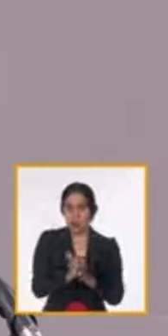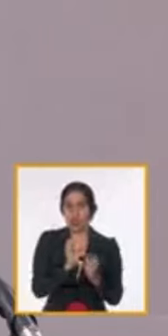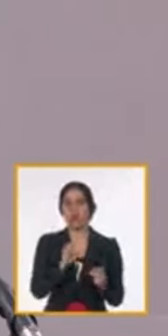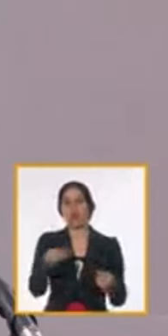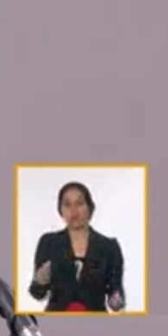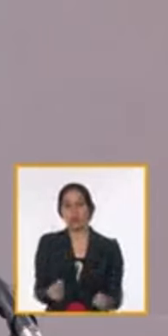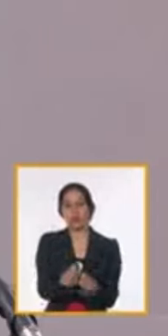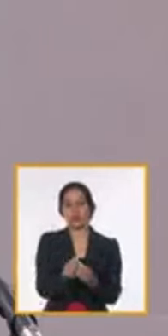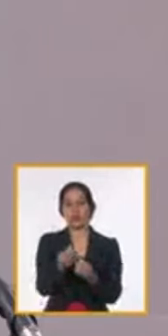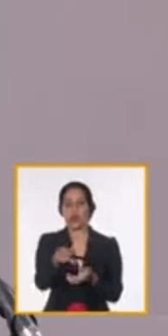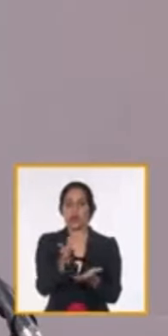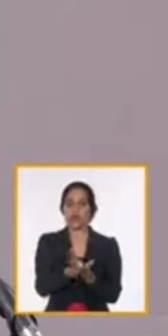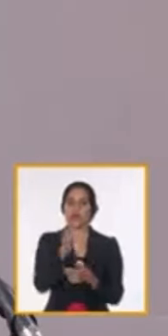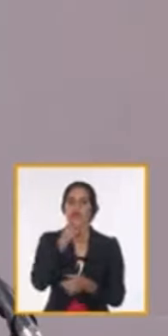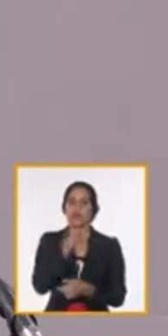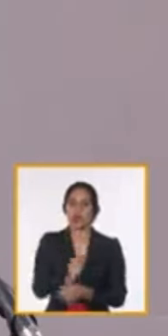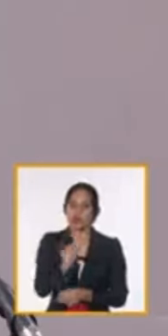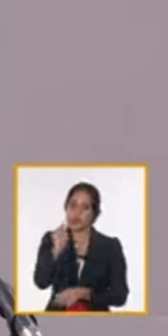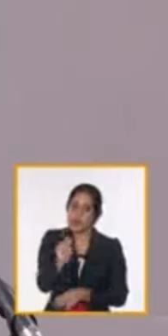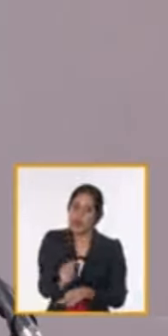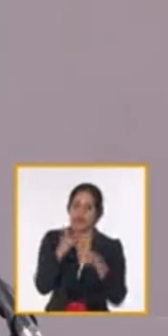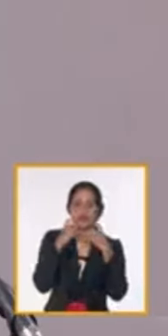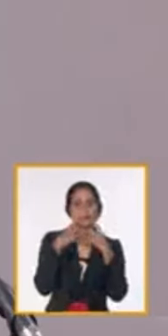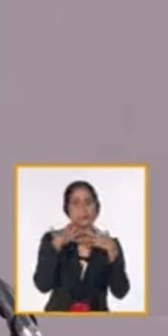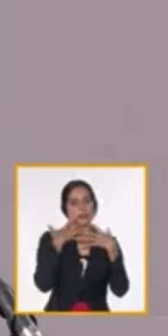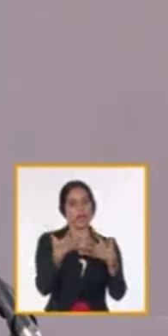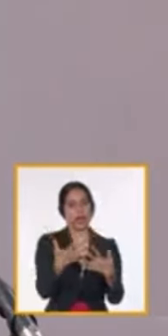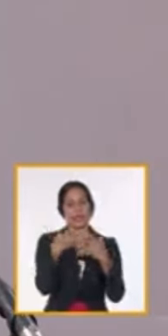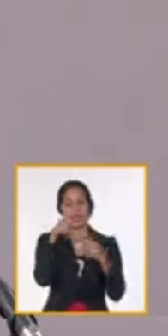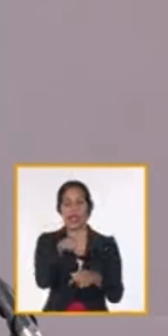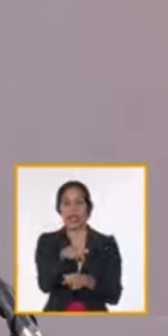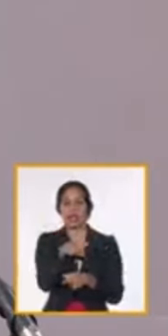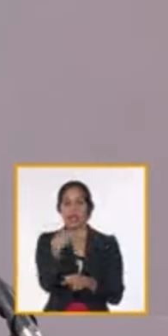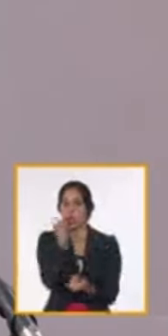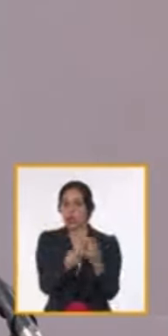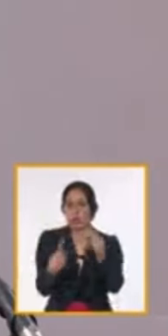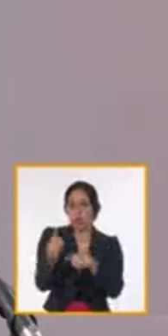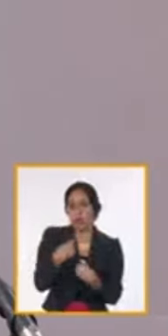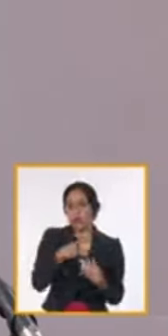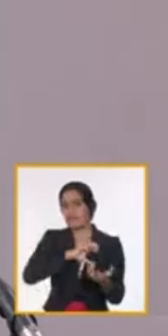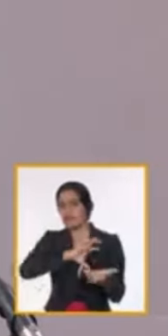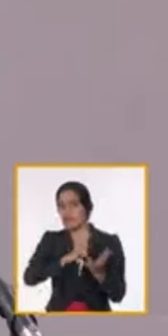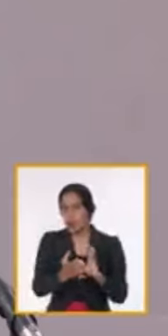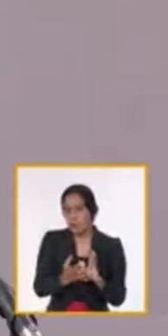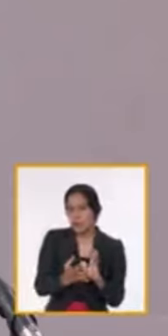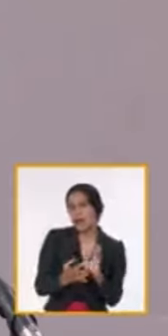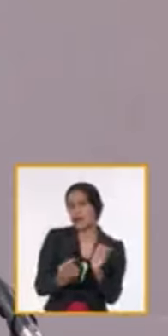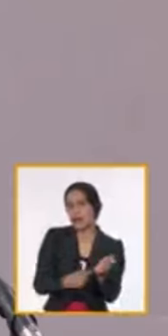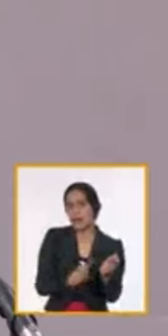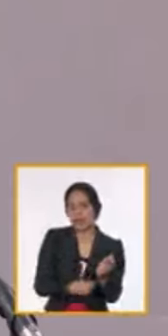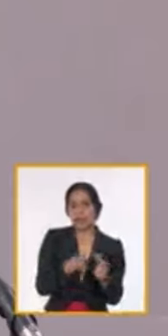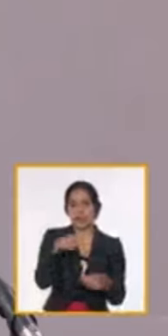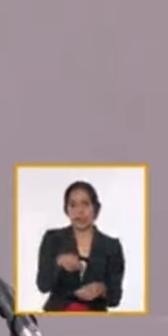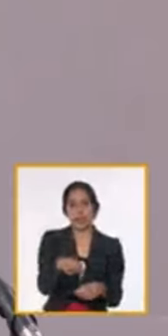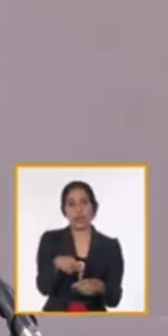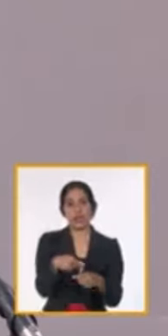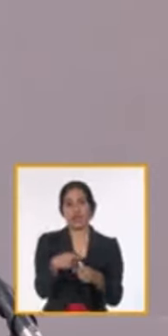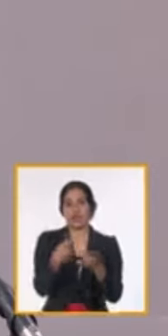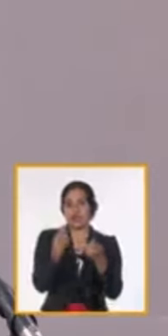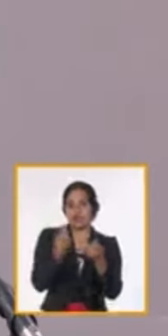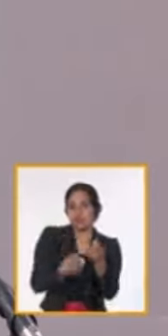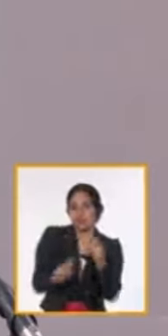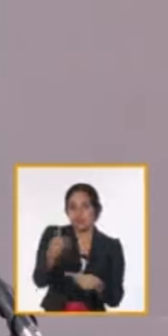expuesto ese carácter no solamente no democrático, pero ese carácter tan vicioso,